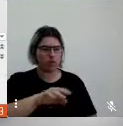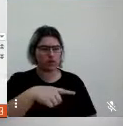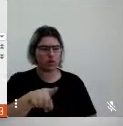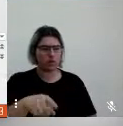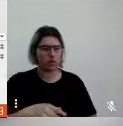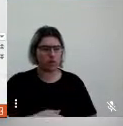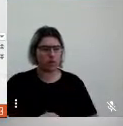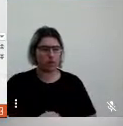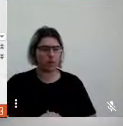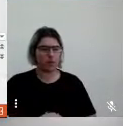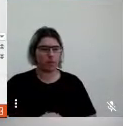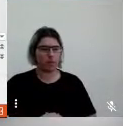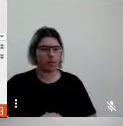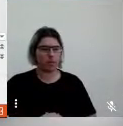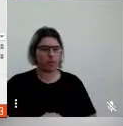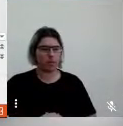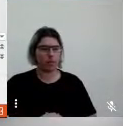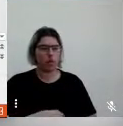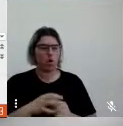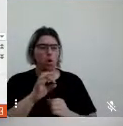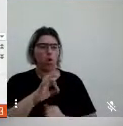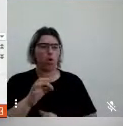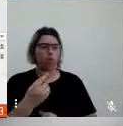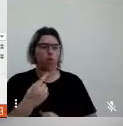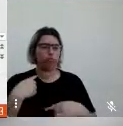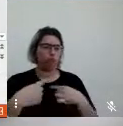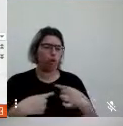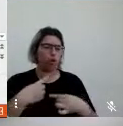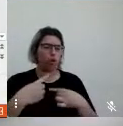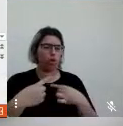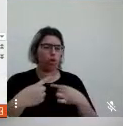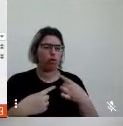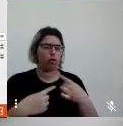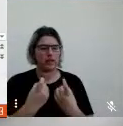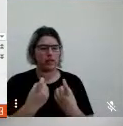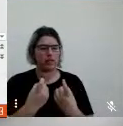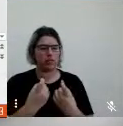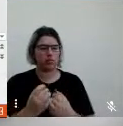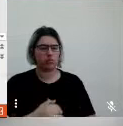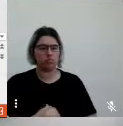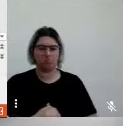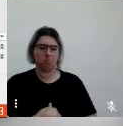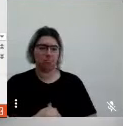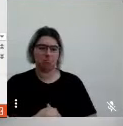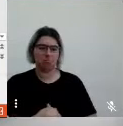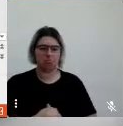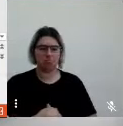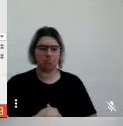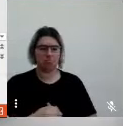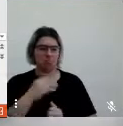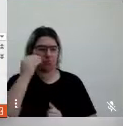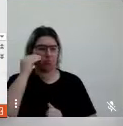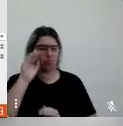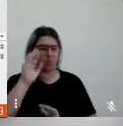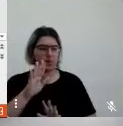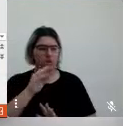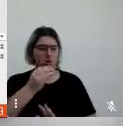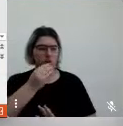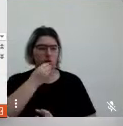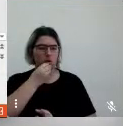¿O que necesitamos comer diariamente, necesitamos algo de azúcar? Con el azúcar que lleva la comida, yo creo que no hace falta